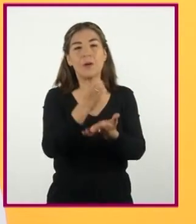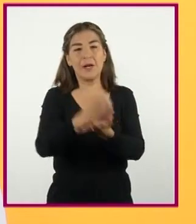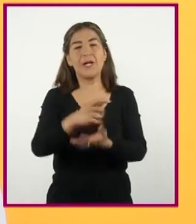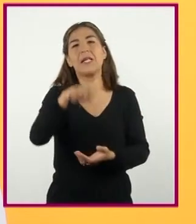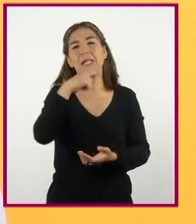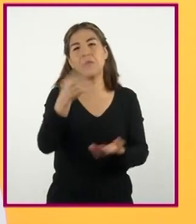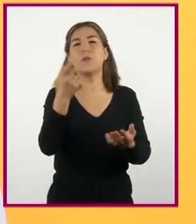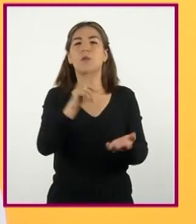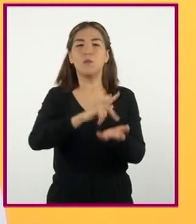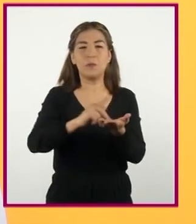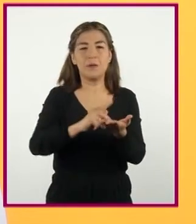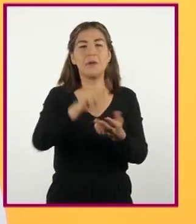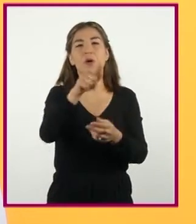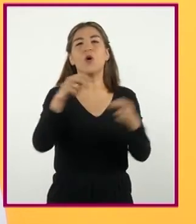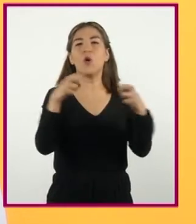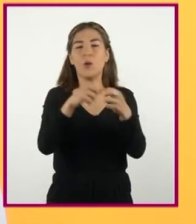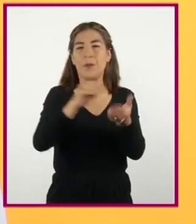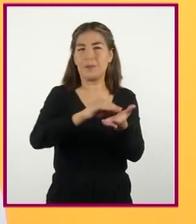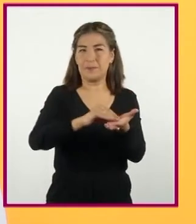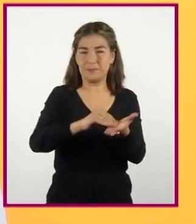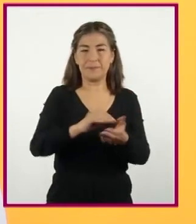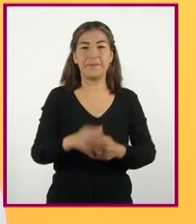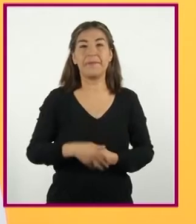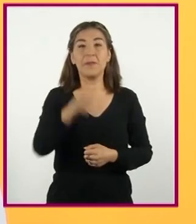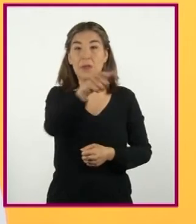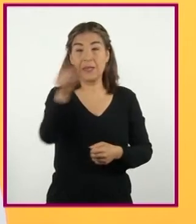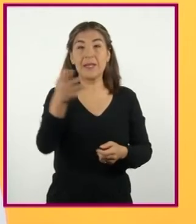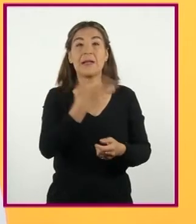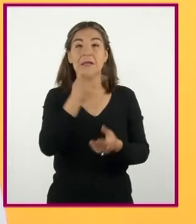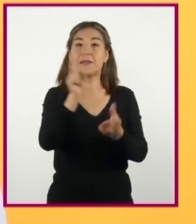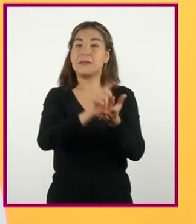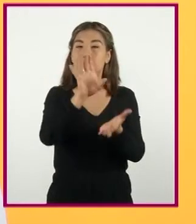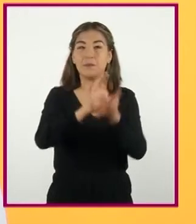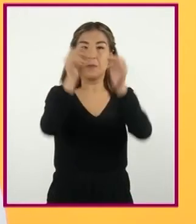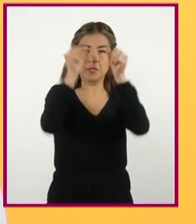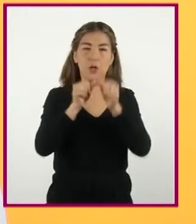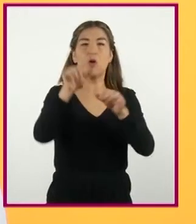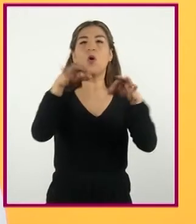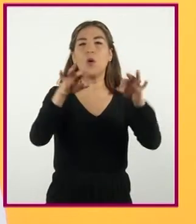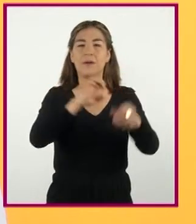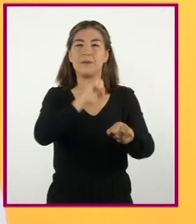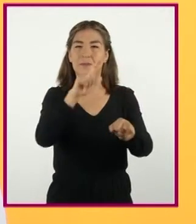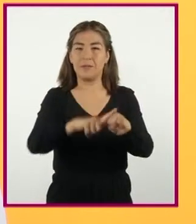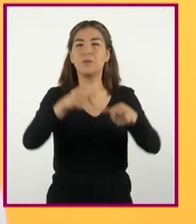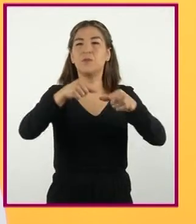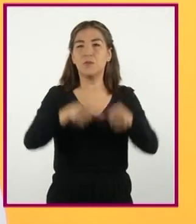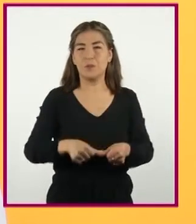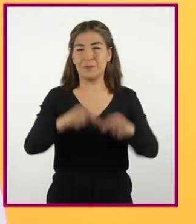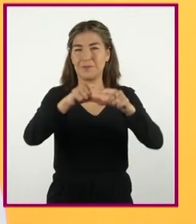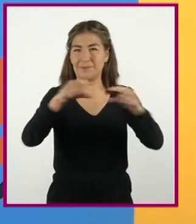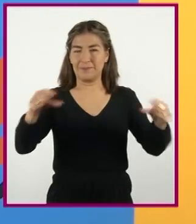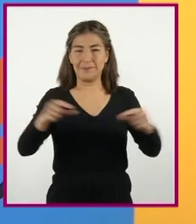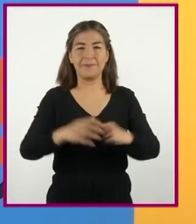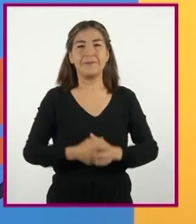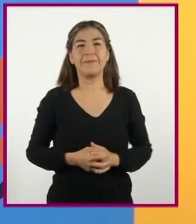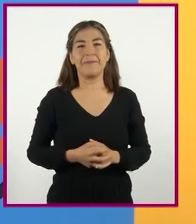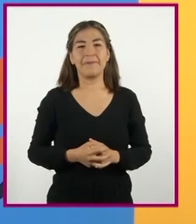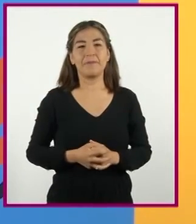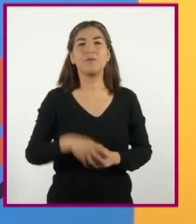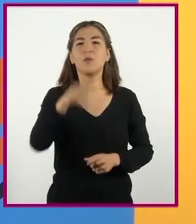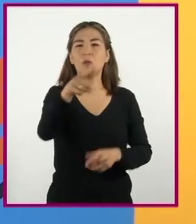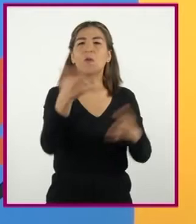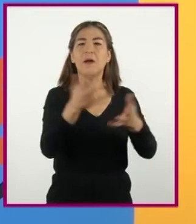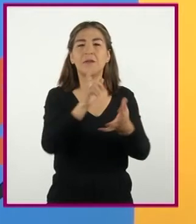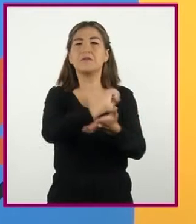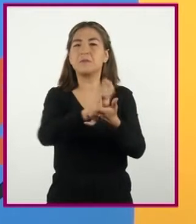lápiz o bolígrafo y goma. Quienes tengan discapacidad visual preparen hojas Leyer, punzón y regleta. Elaboren su